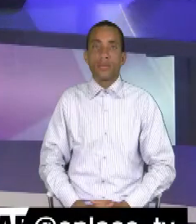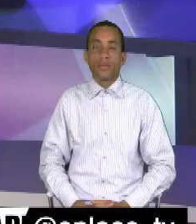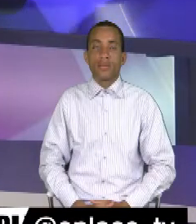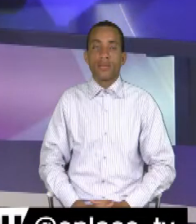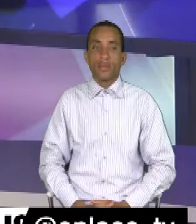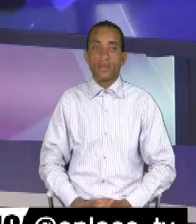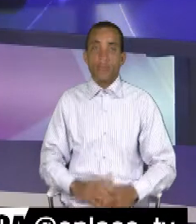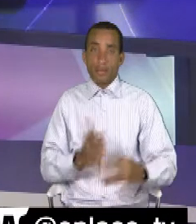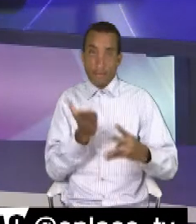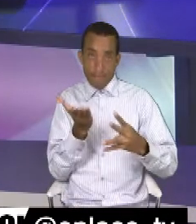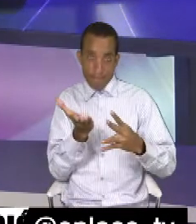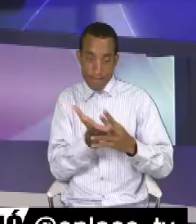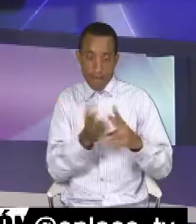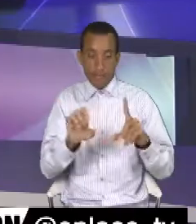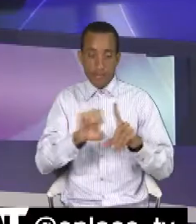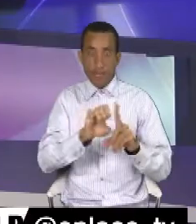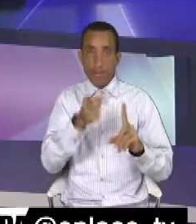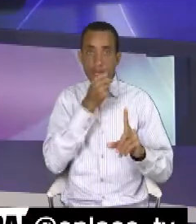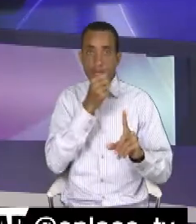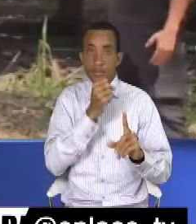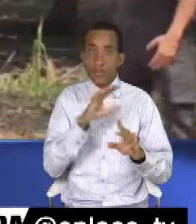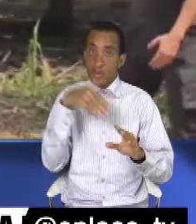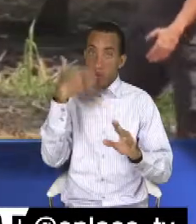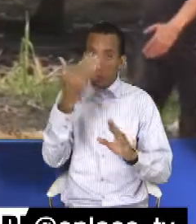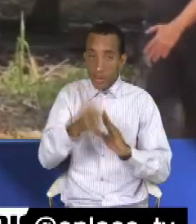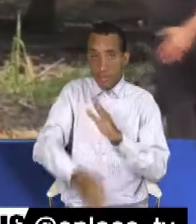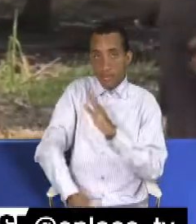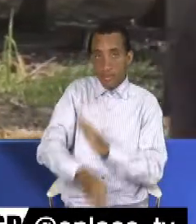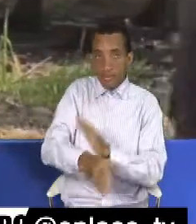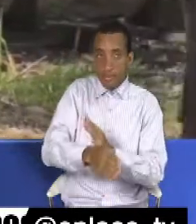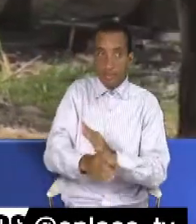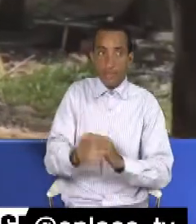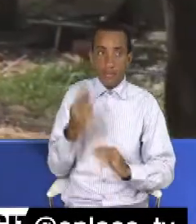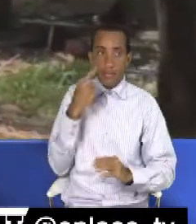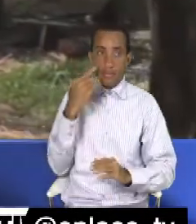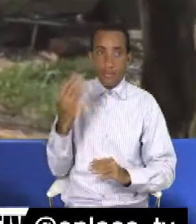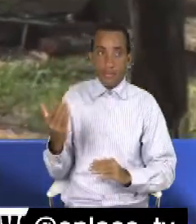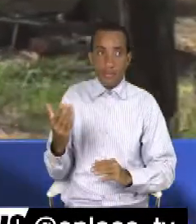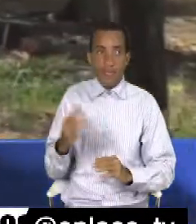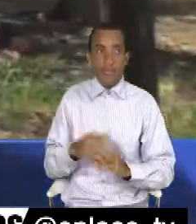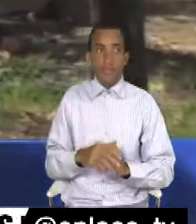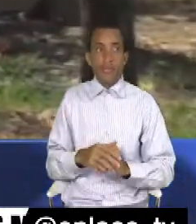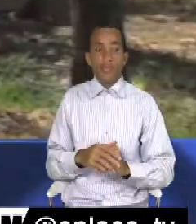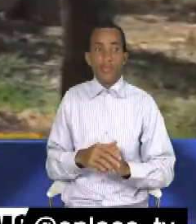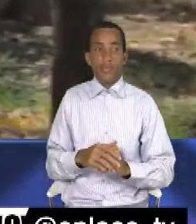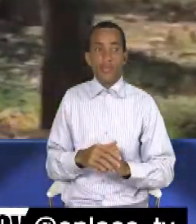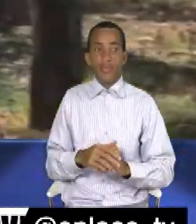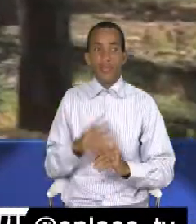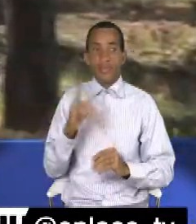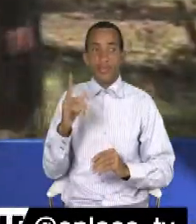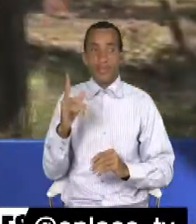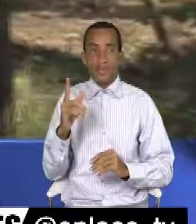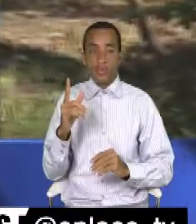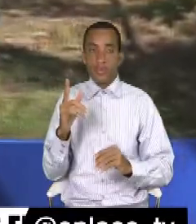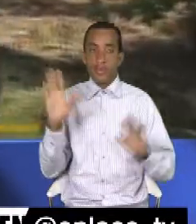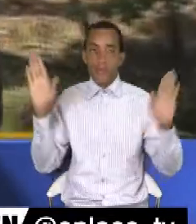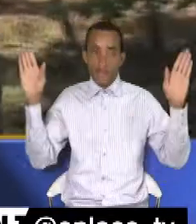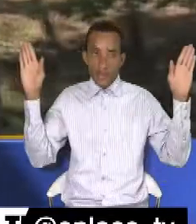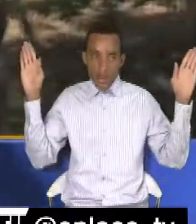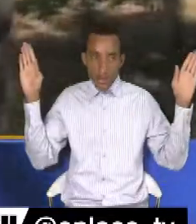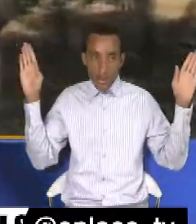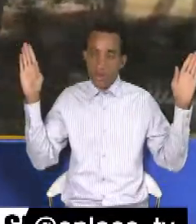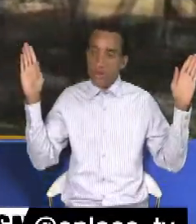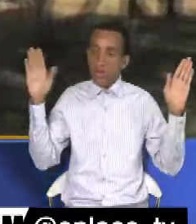Hacemos una pausa en Enlace Noticias. Al volver en instantes, espere detalles de la recuperación del Cristo Petrolero del